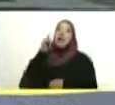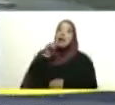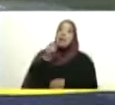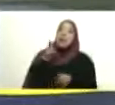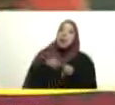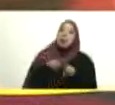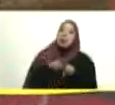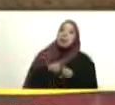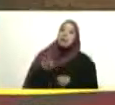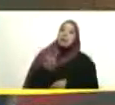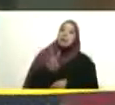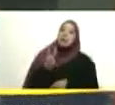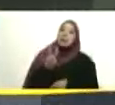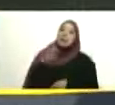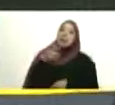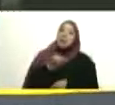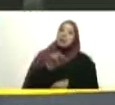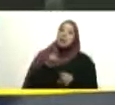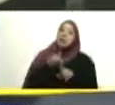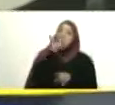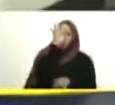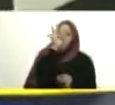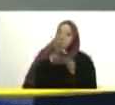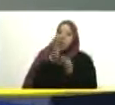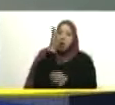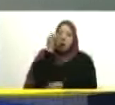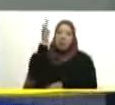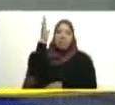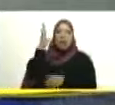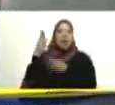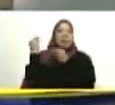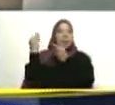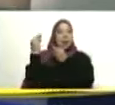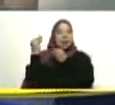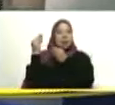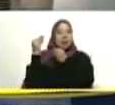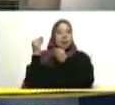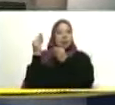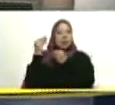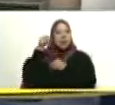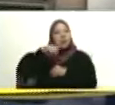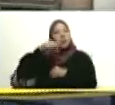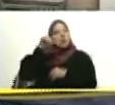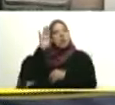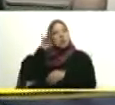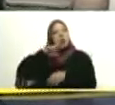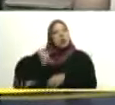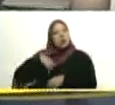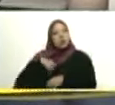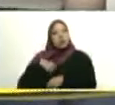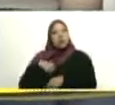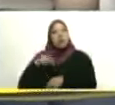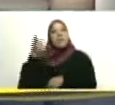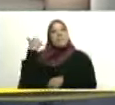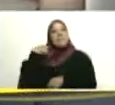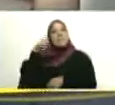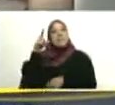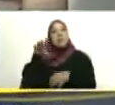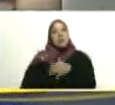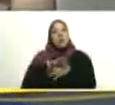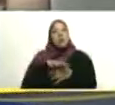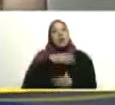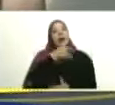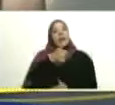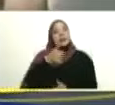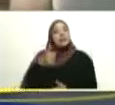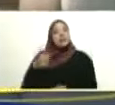este momento. Queremos que tengan fe y esperanza, porque así como hoy nos fue a nosotros, mañana puede ser cada uno de